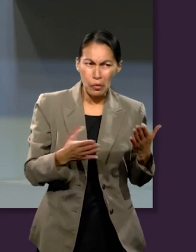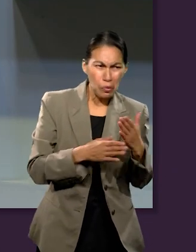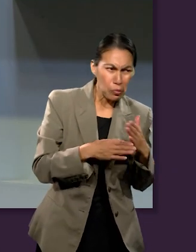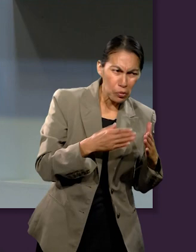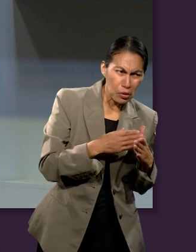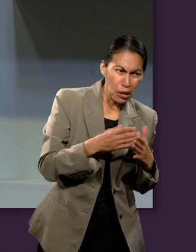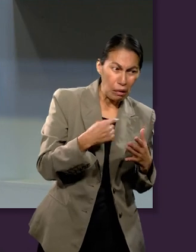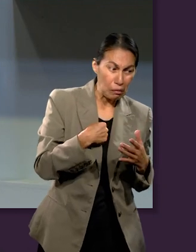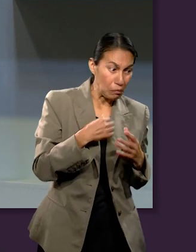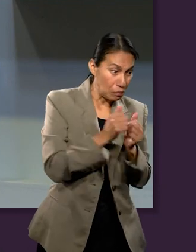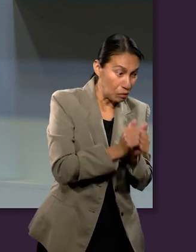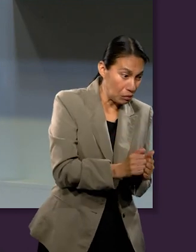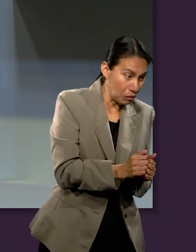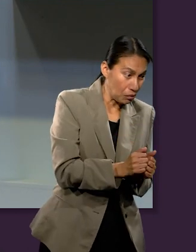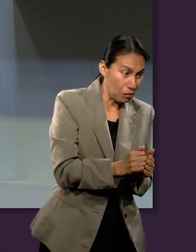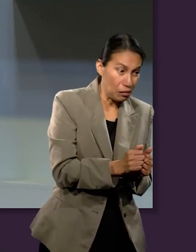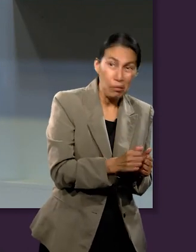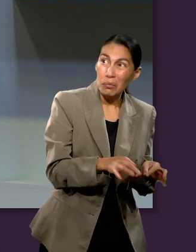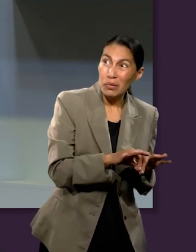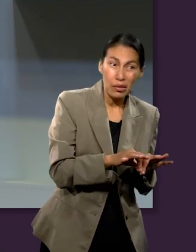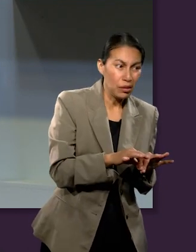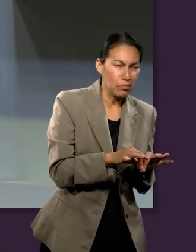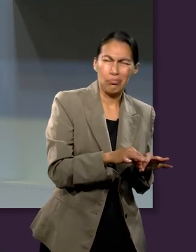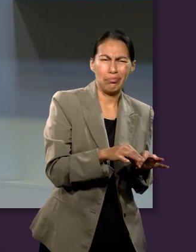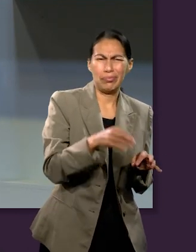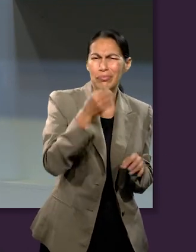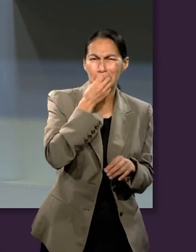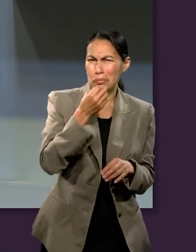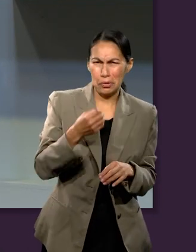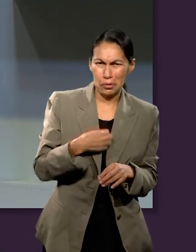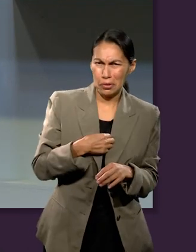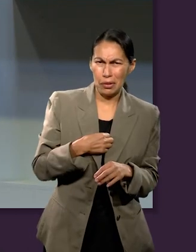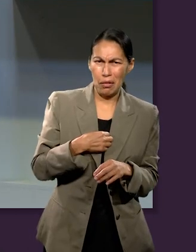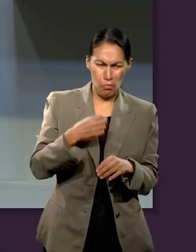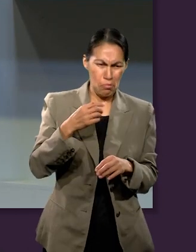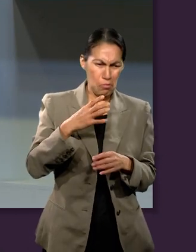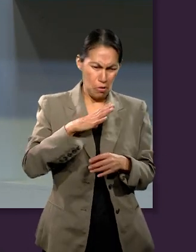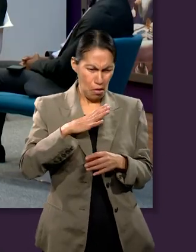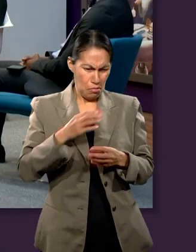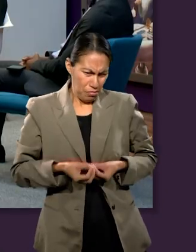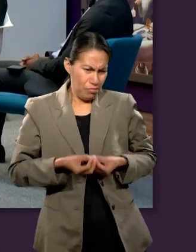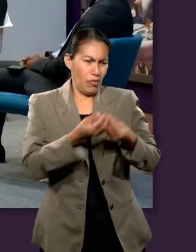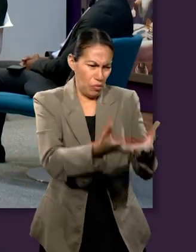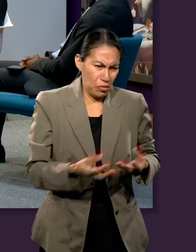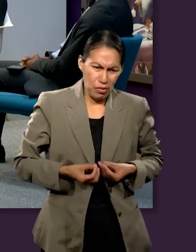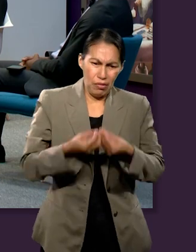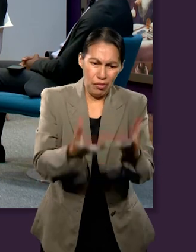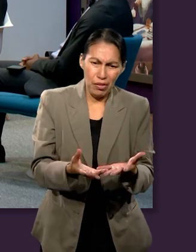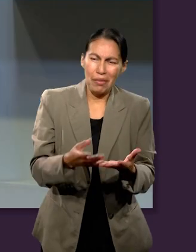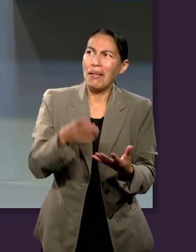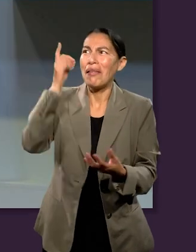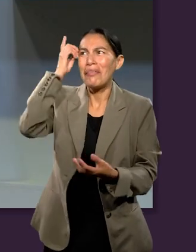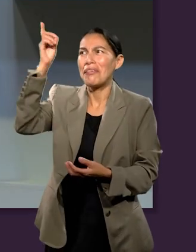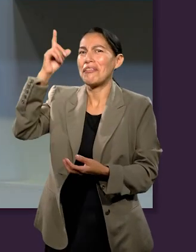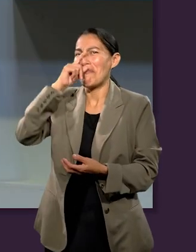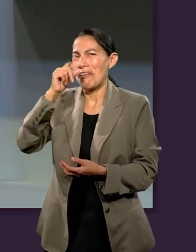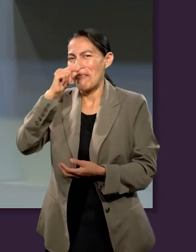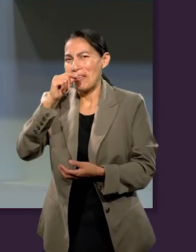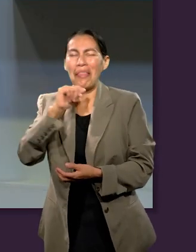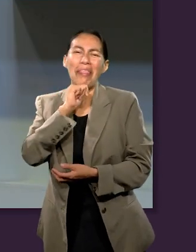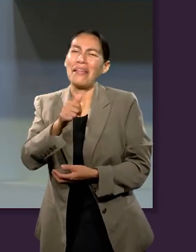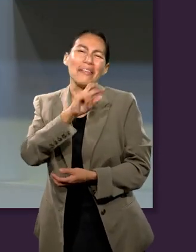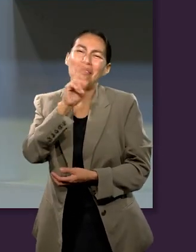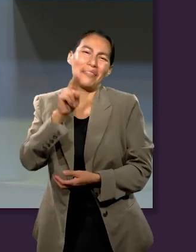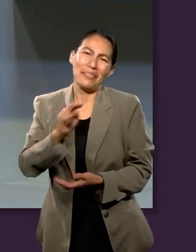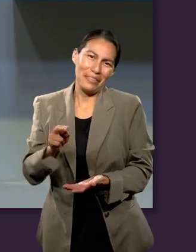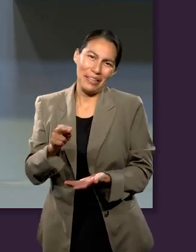lo que me quedaba lo entregue sé que Dios nunca me va a fallar Amén Bueno estamos ya